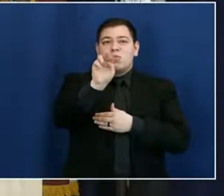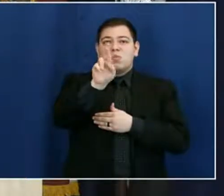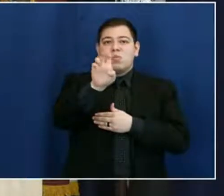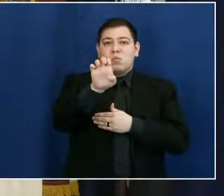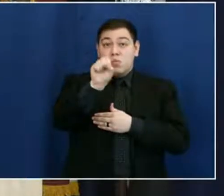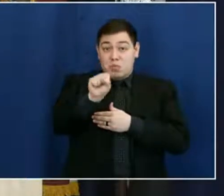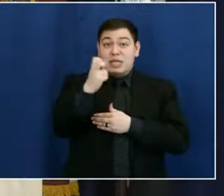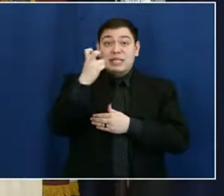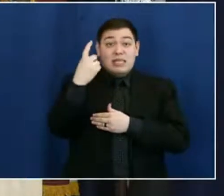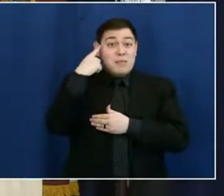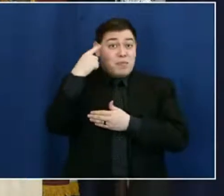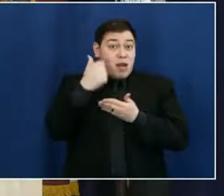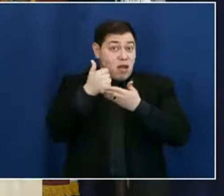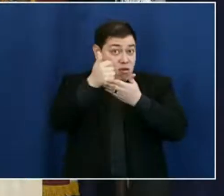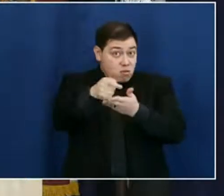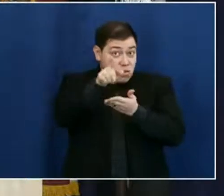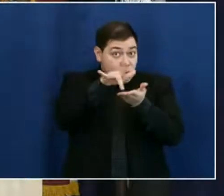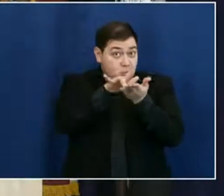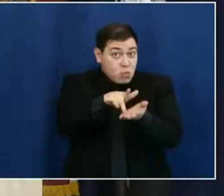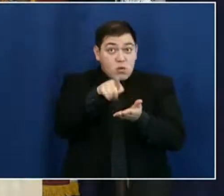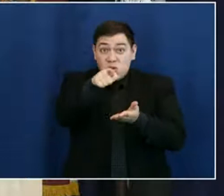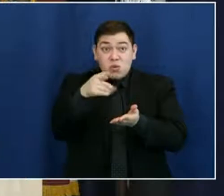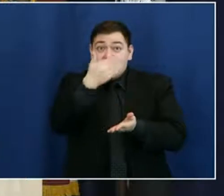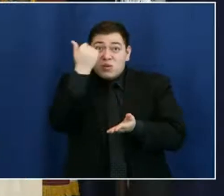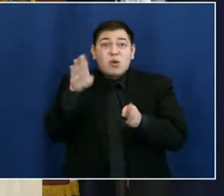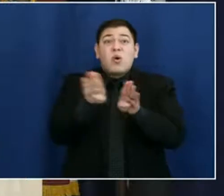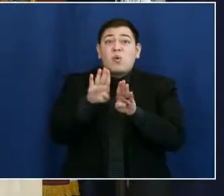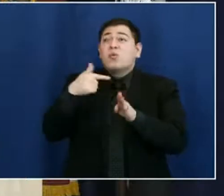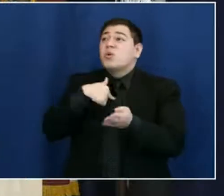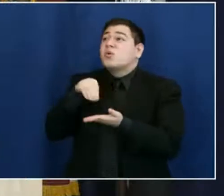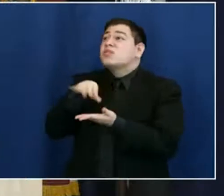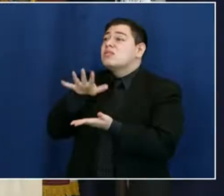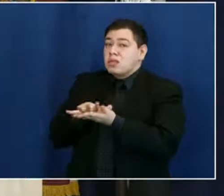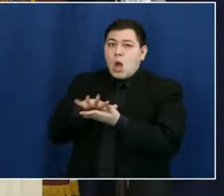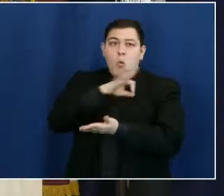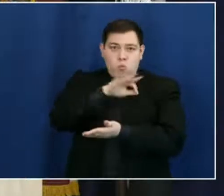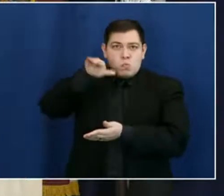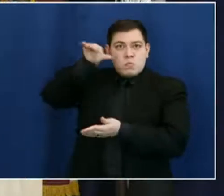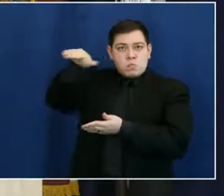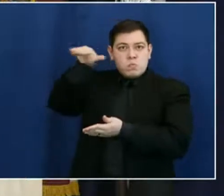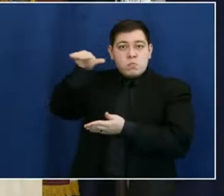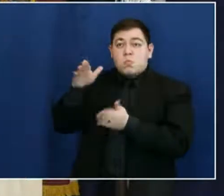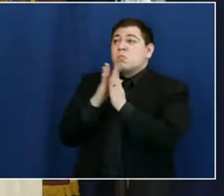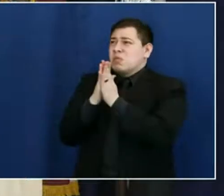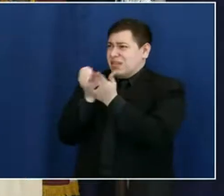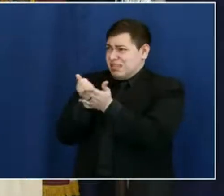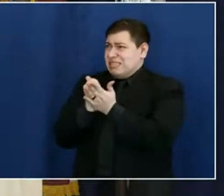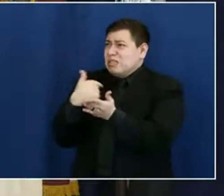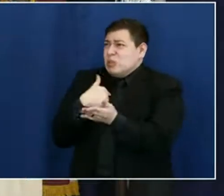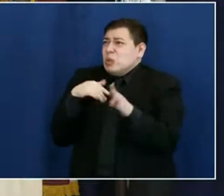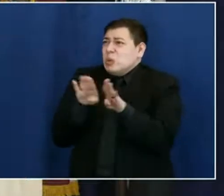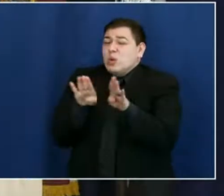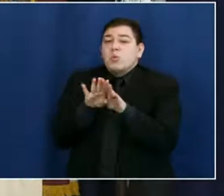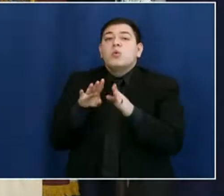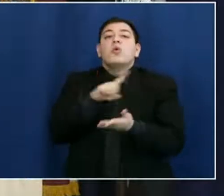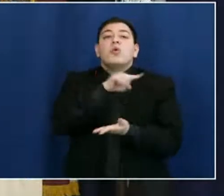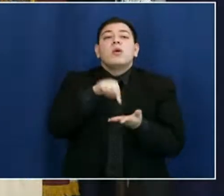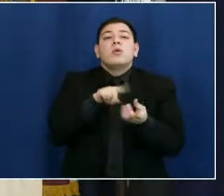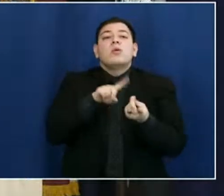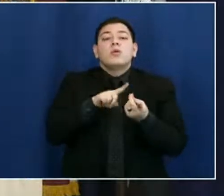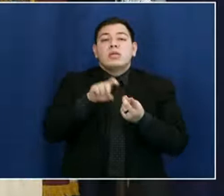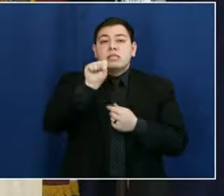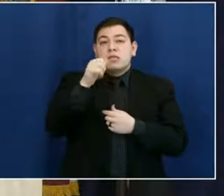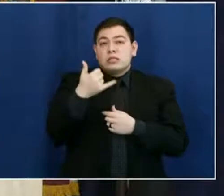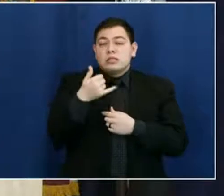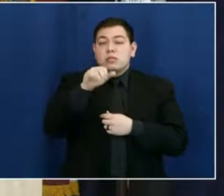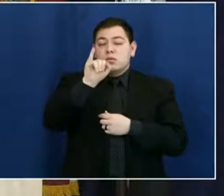citas para vacunas. Estas vacunas se están haciendo en los sitios, es un programa piloto en el área de San Isidro, Imperial Beach, Chula Vista y